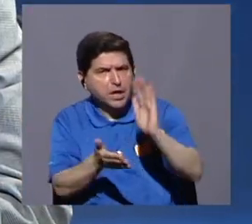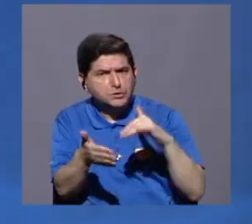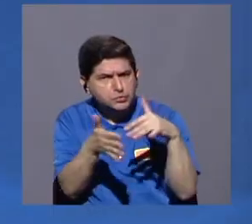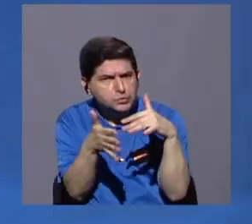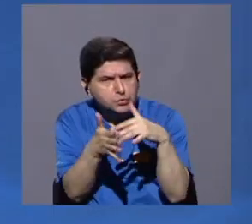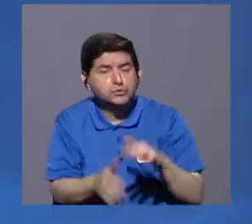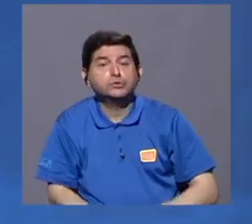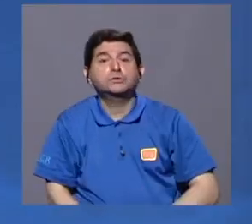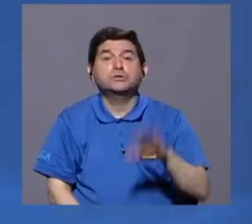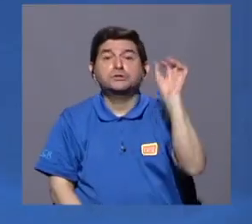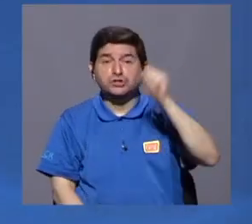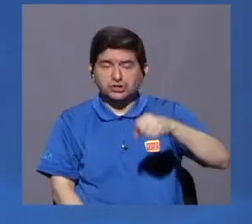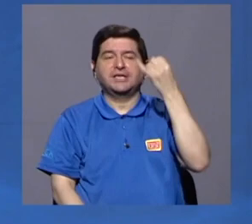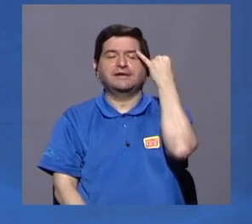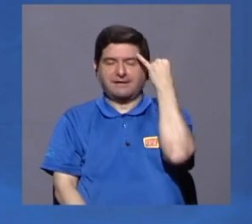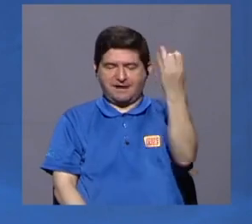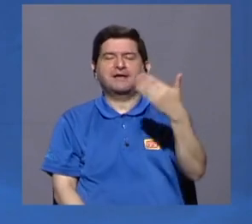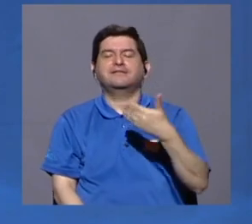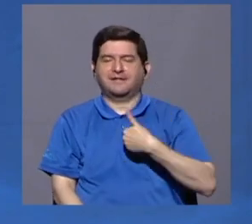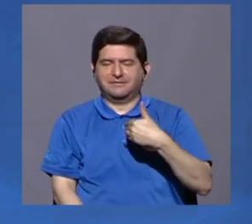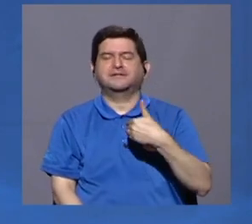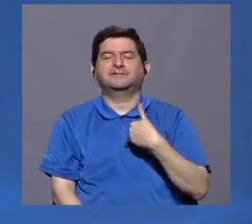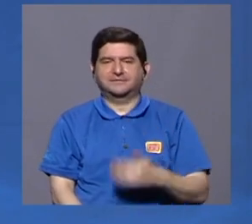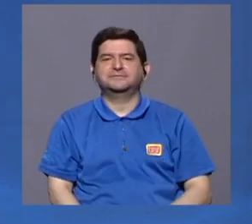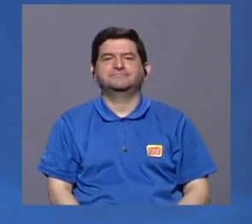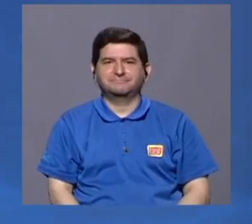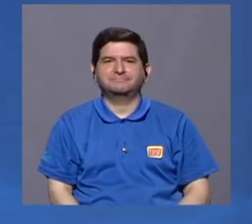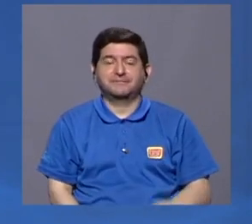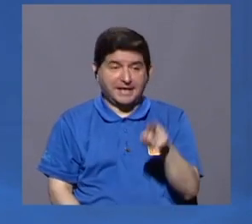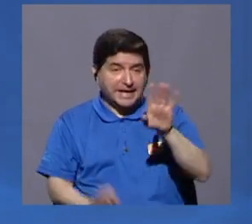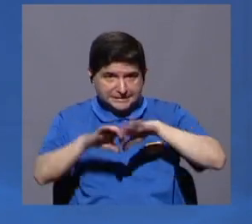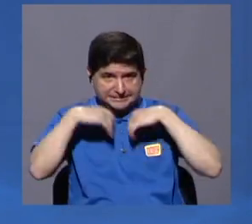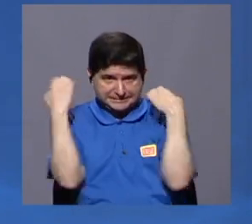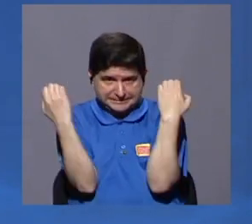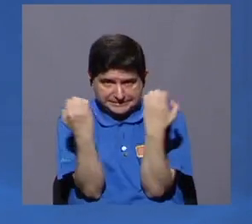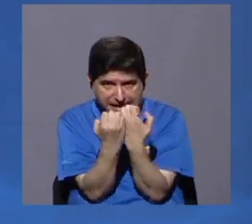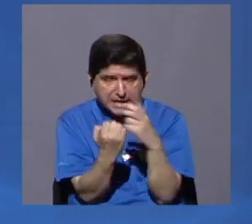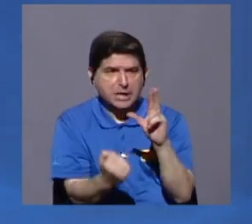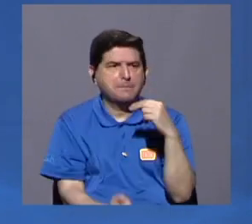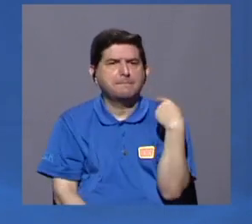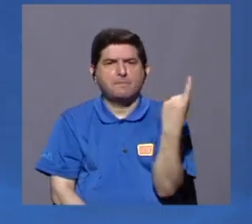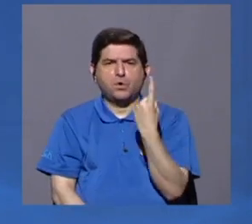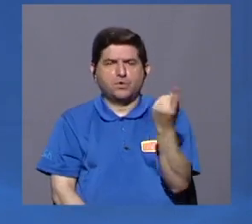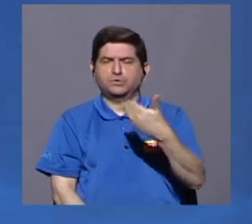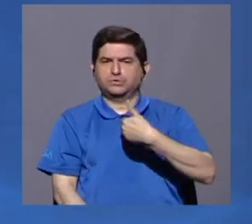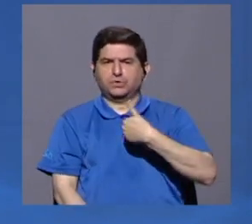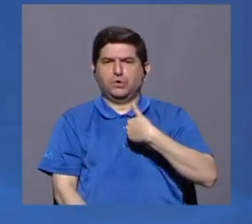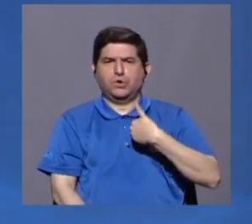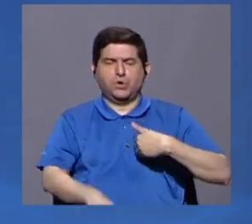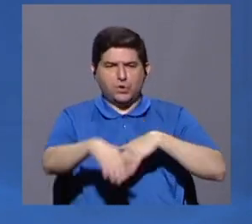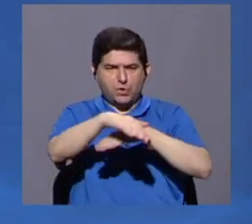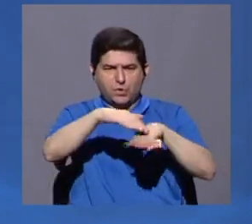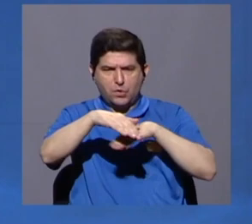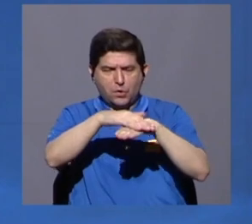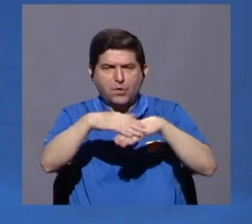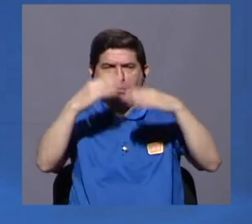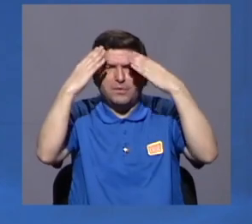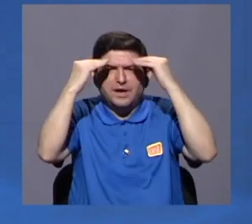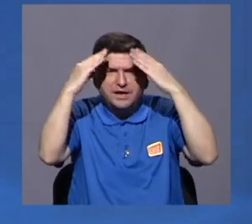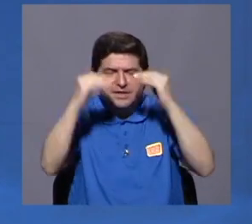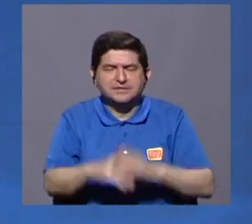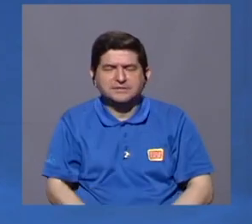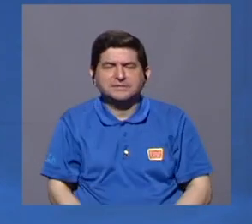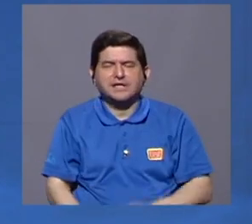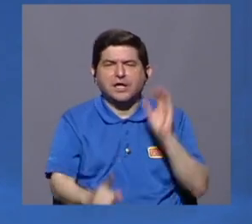claro es esa la idea verdad de tener este este equipo no solamente para tener esa base de datos que es el objetivo